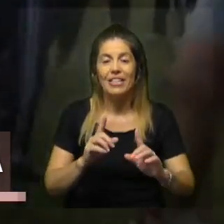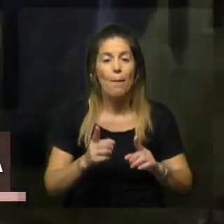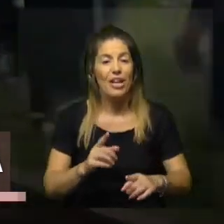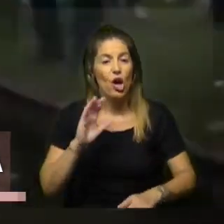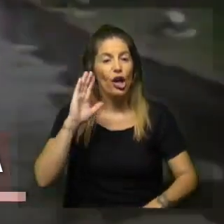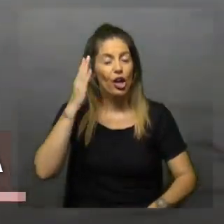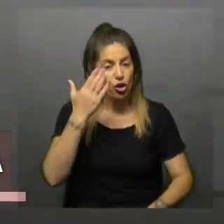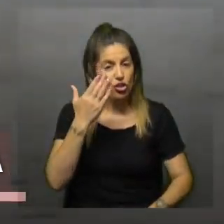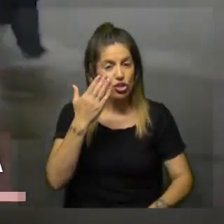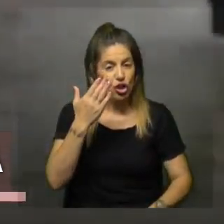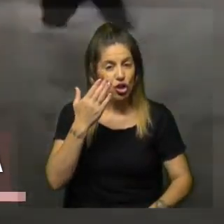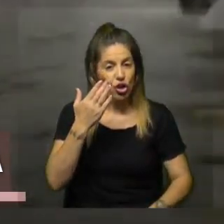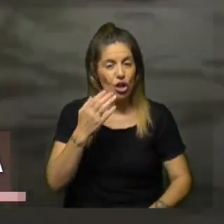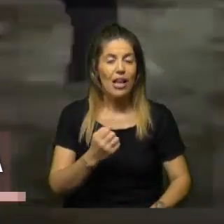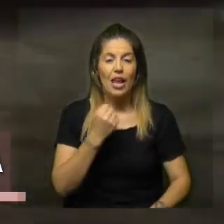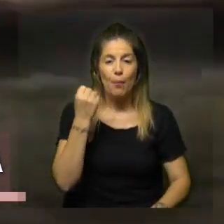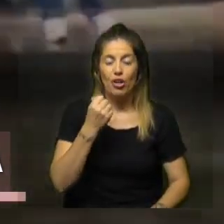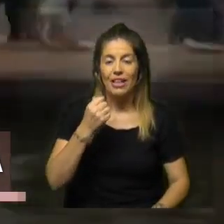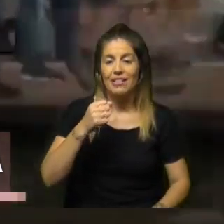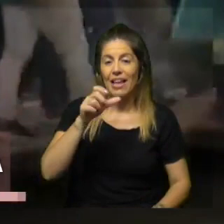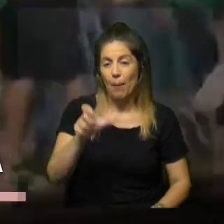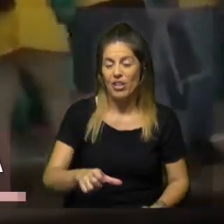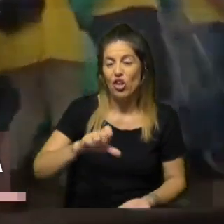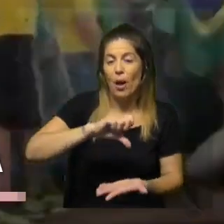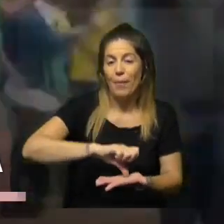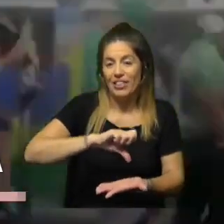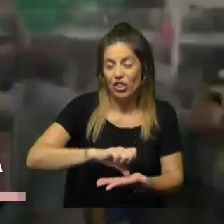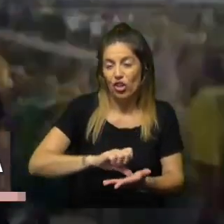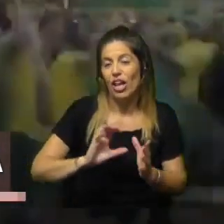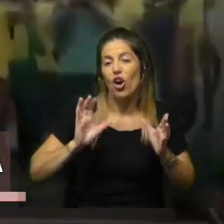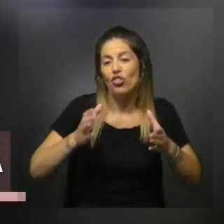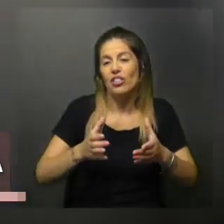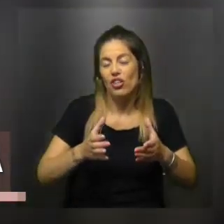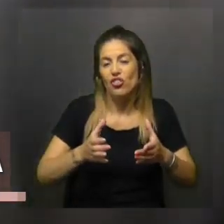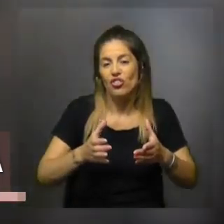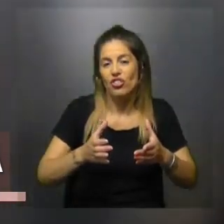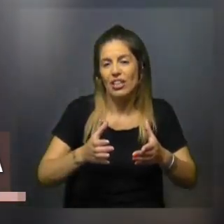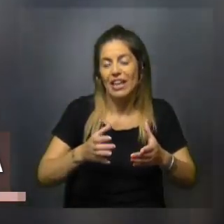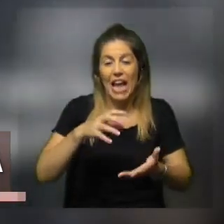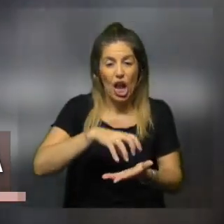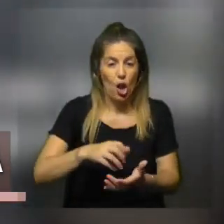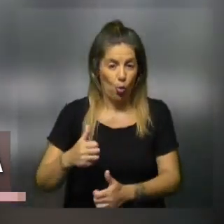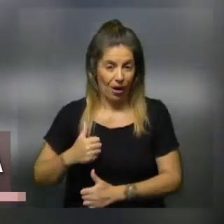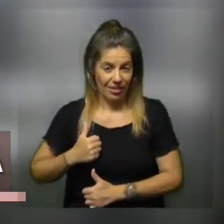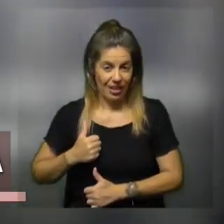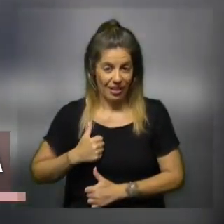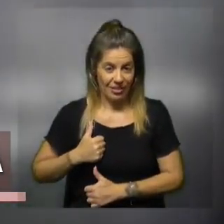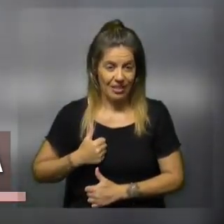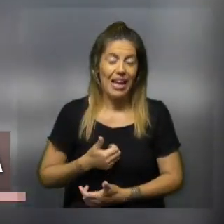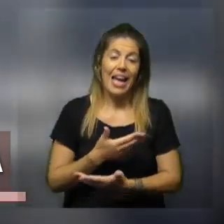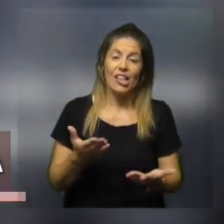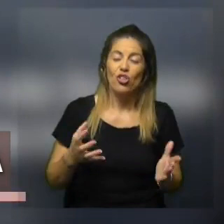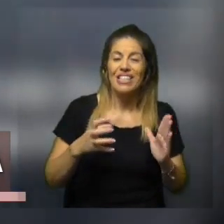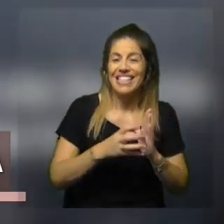papel de los patriotas, entre comillas, concentrándose en los cuarteles. Entonces, hay